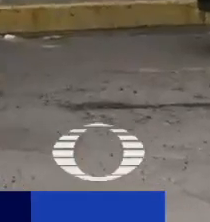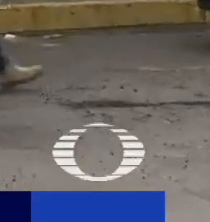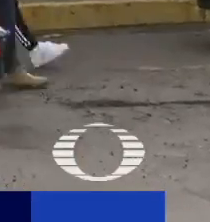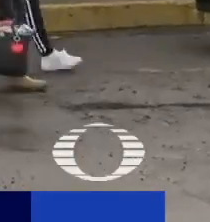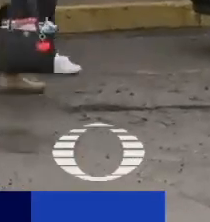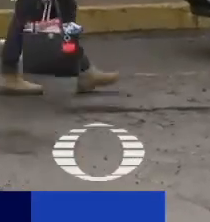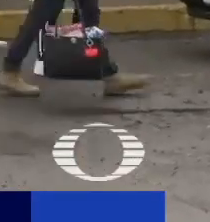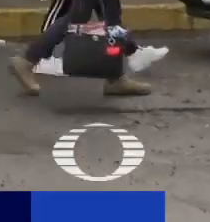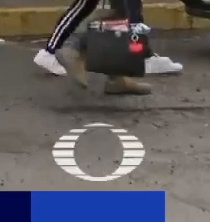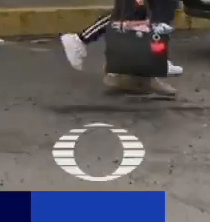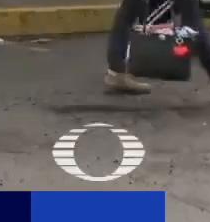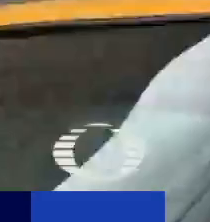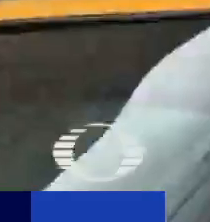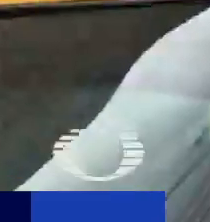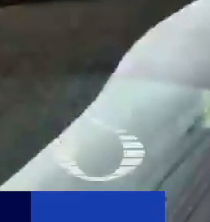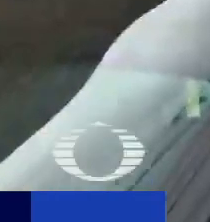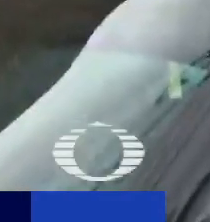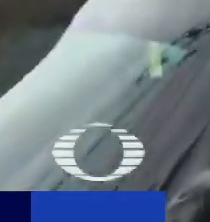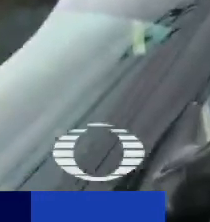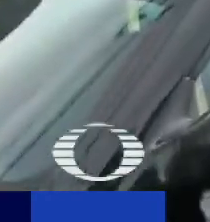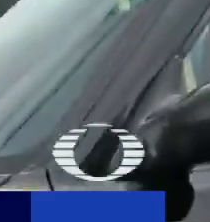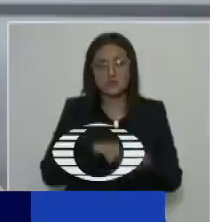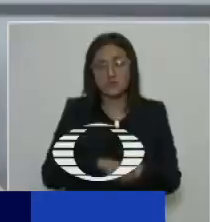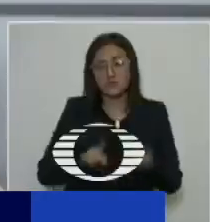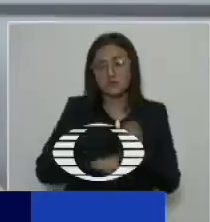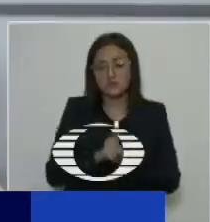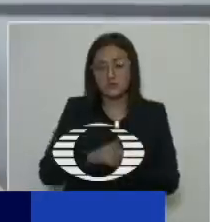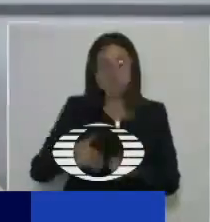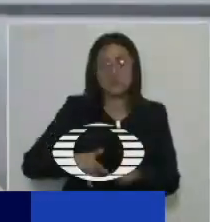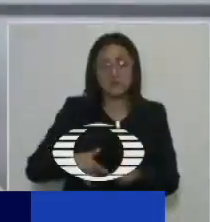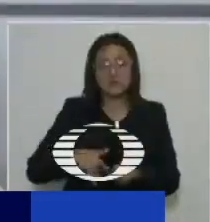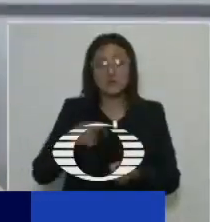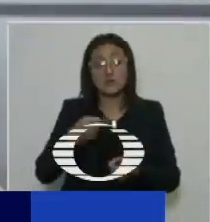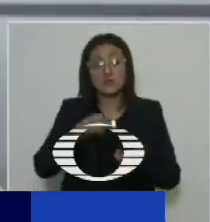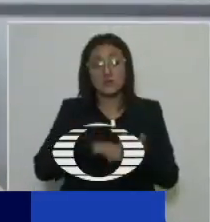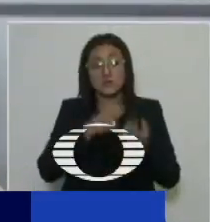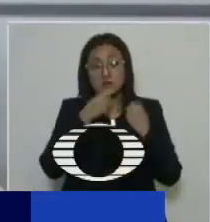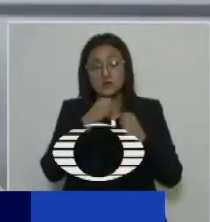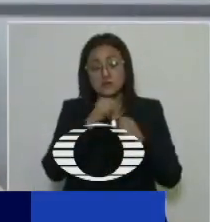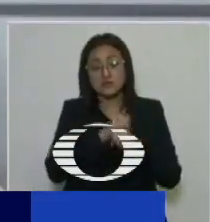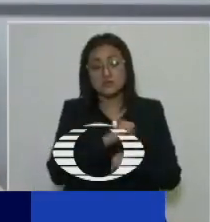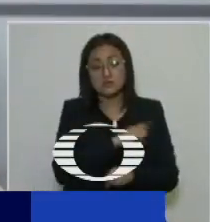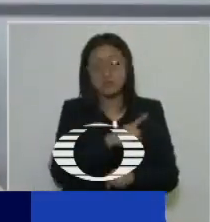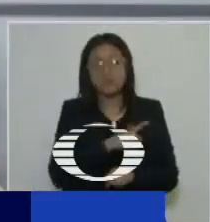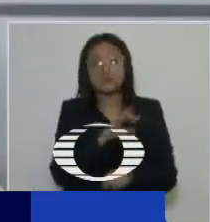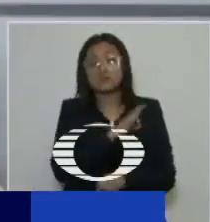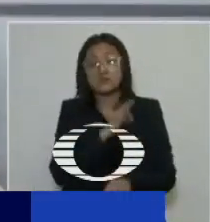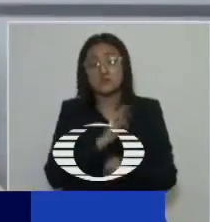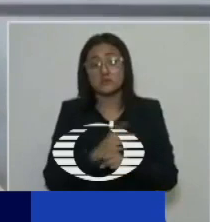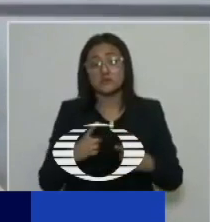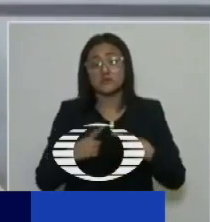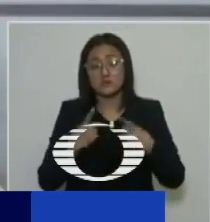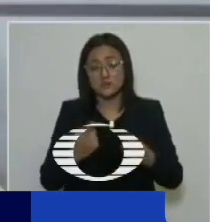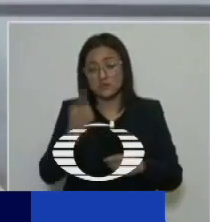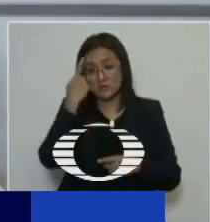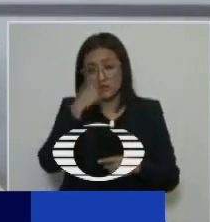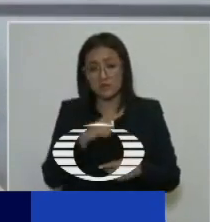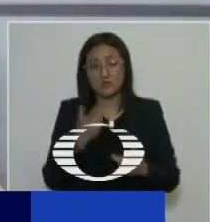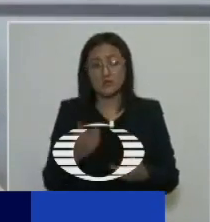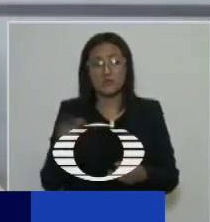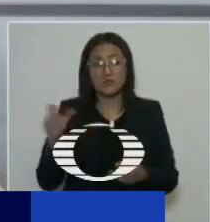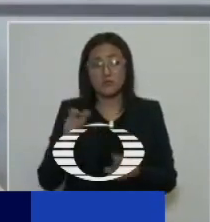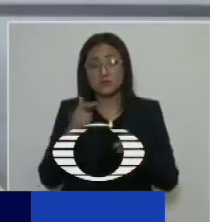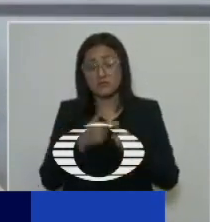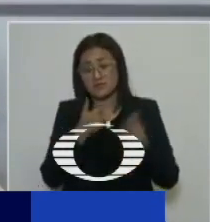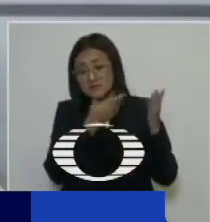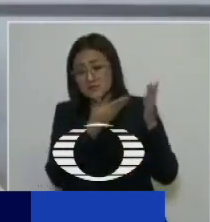el sector salud no cuenta con la capacidad. Los servicios de salud actualmente solo podemos dar el servicio cuando